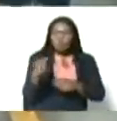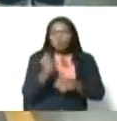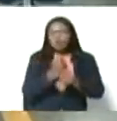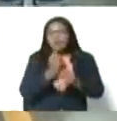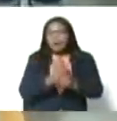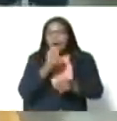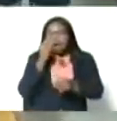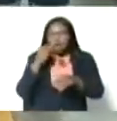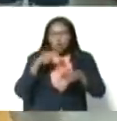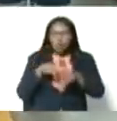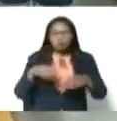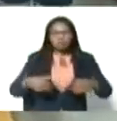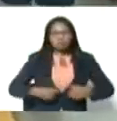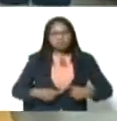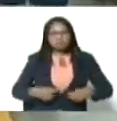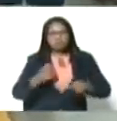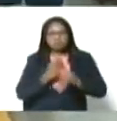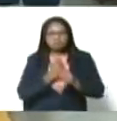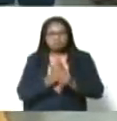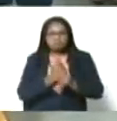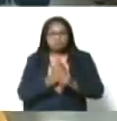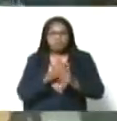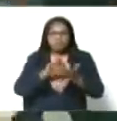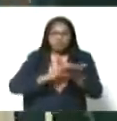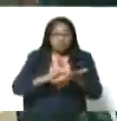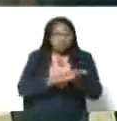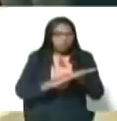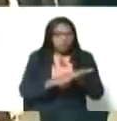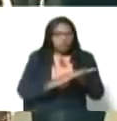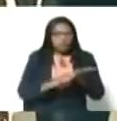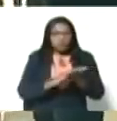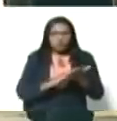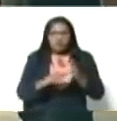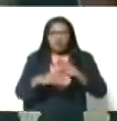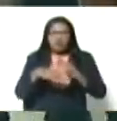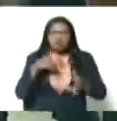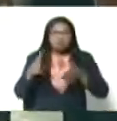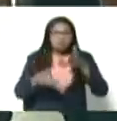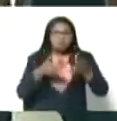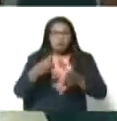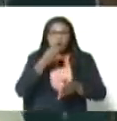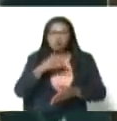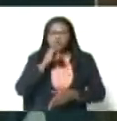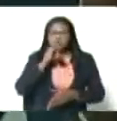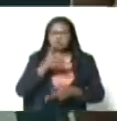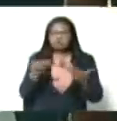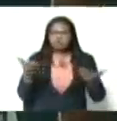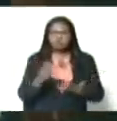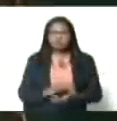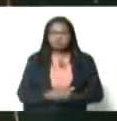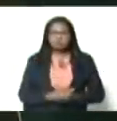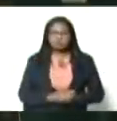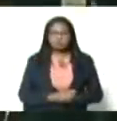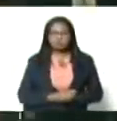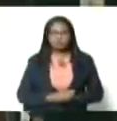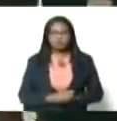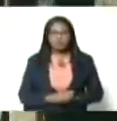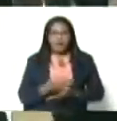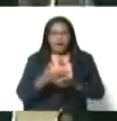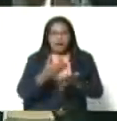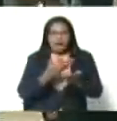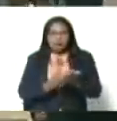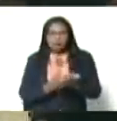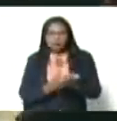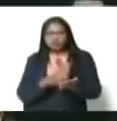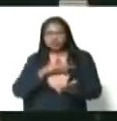que, bueno, se han fajado para recuperar estos trenes y tenemos una buena noticia, presidente. Antes estábamos